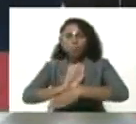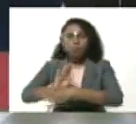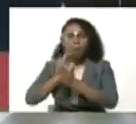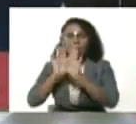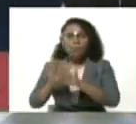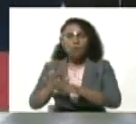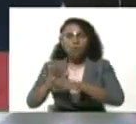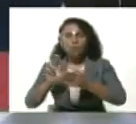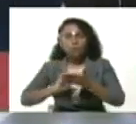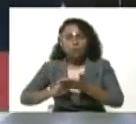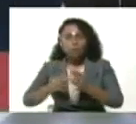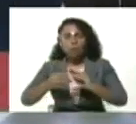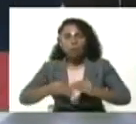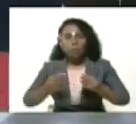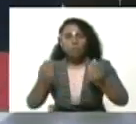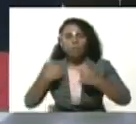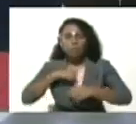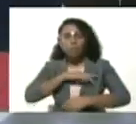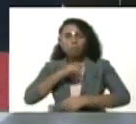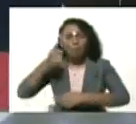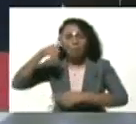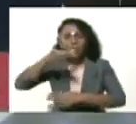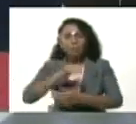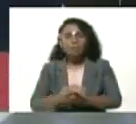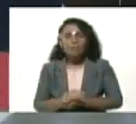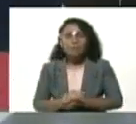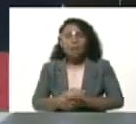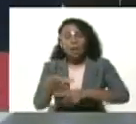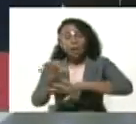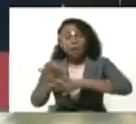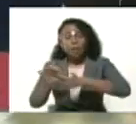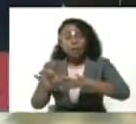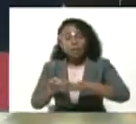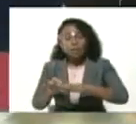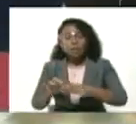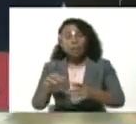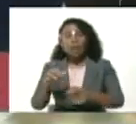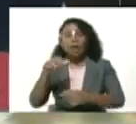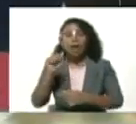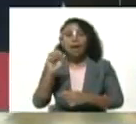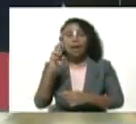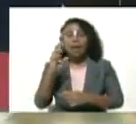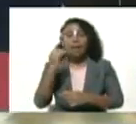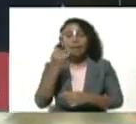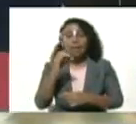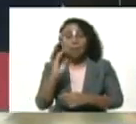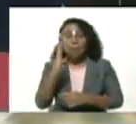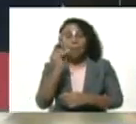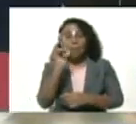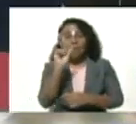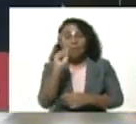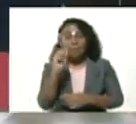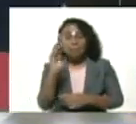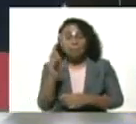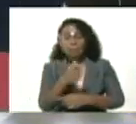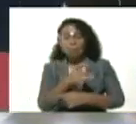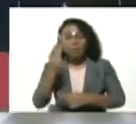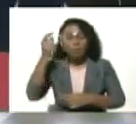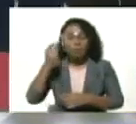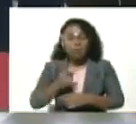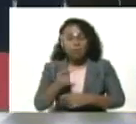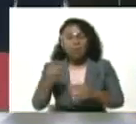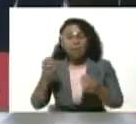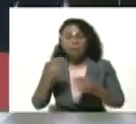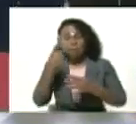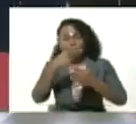apoyo y recuperación de nuestro pueblo. En los municipios Arzobispo Chacón, Guaraque, Sucre, Campo